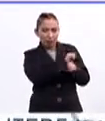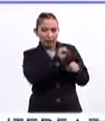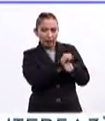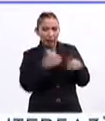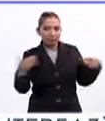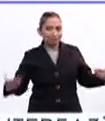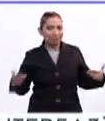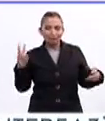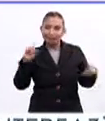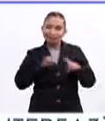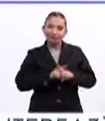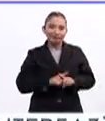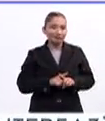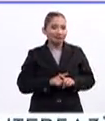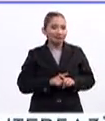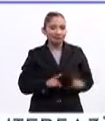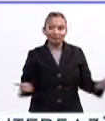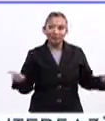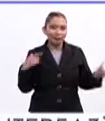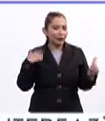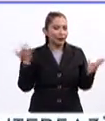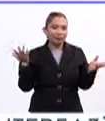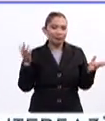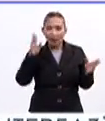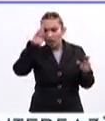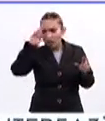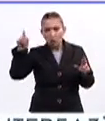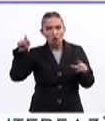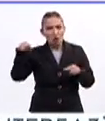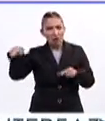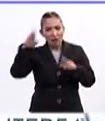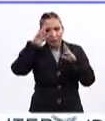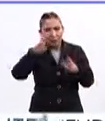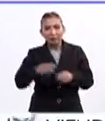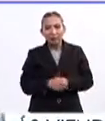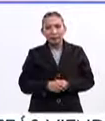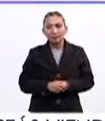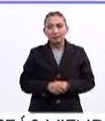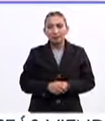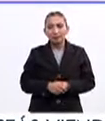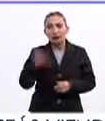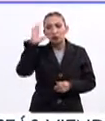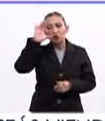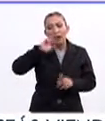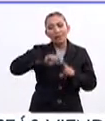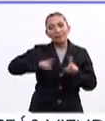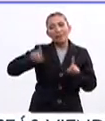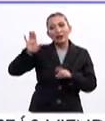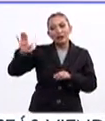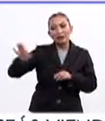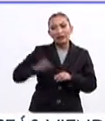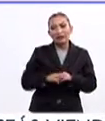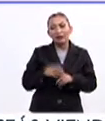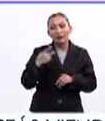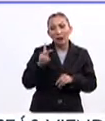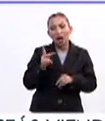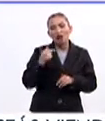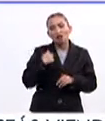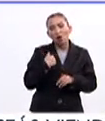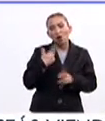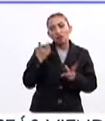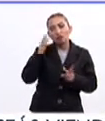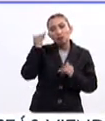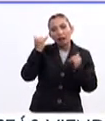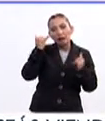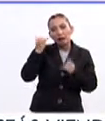Bueno, sí, totalmente son respetuosos. Es una cultura diferente, pero yo me quedo